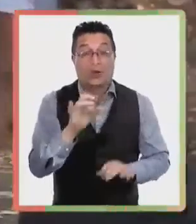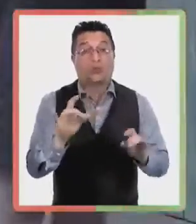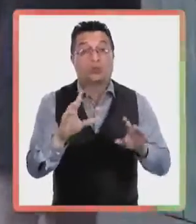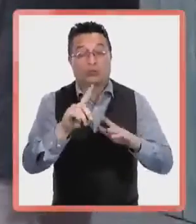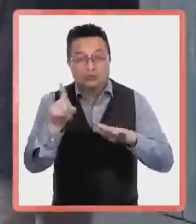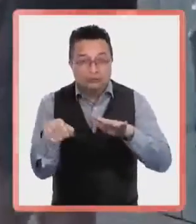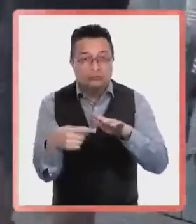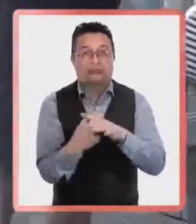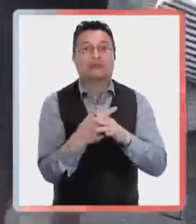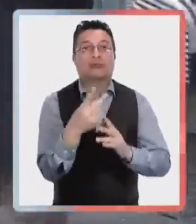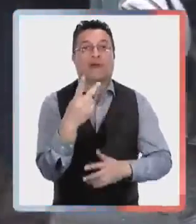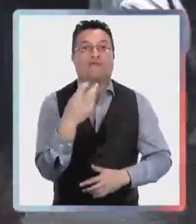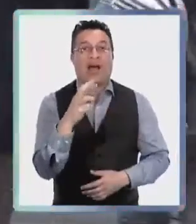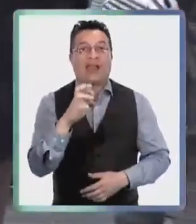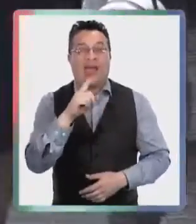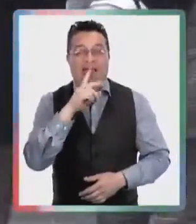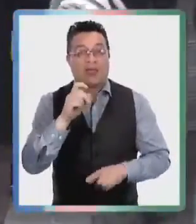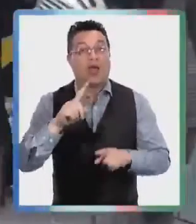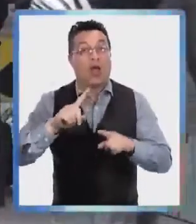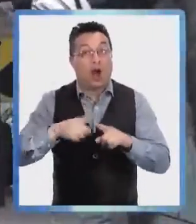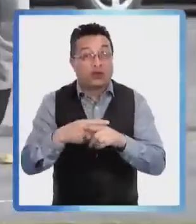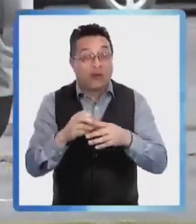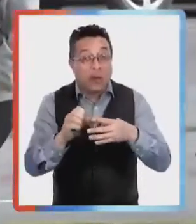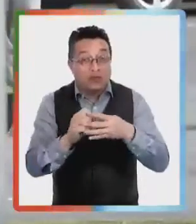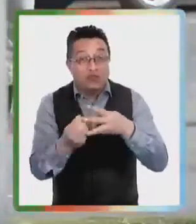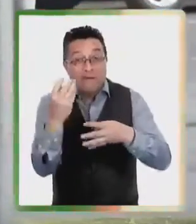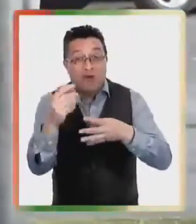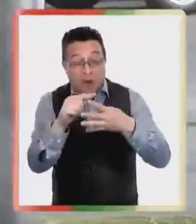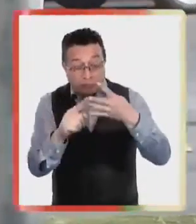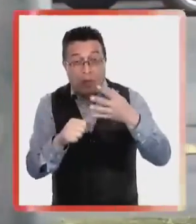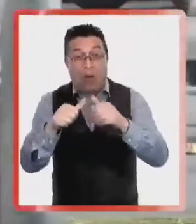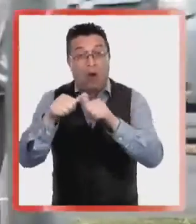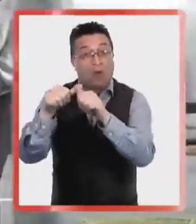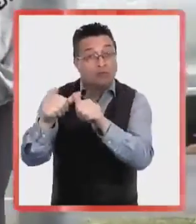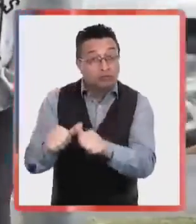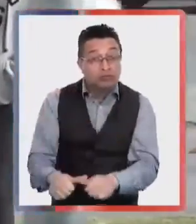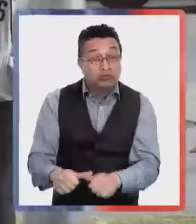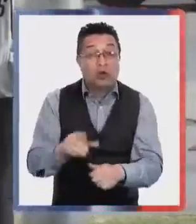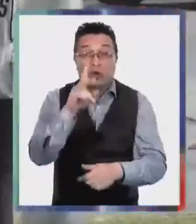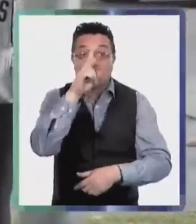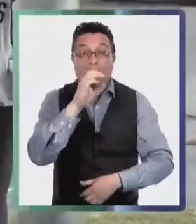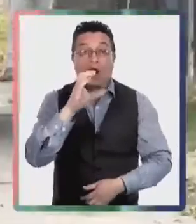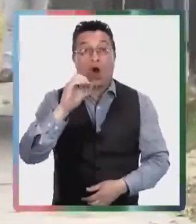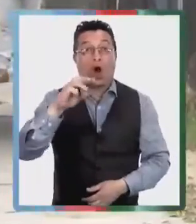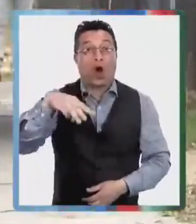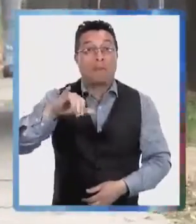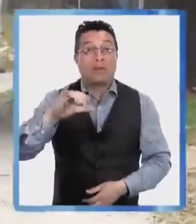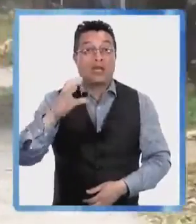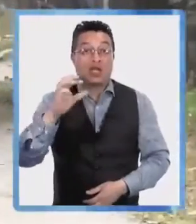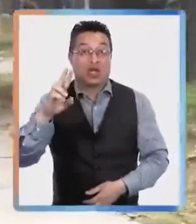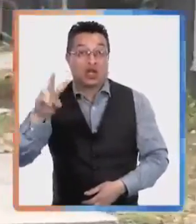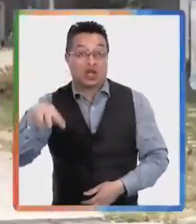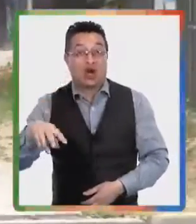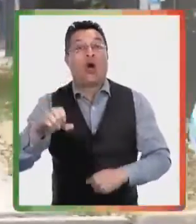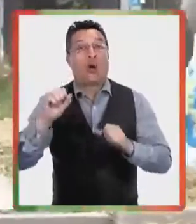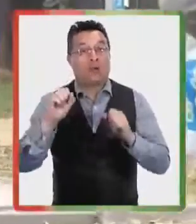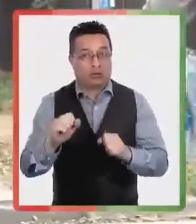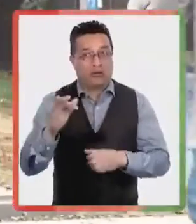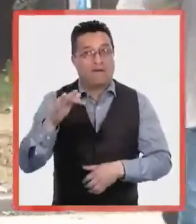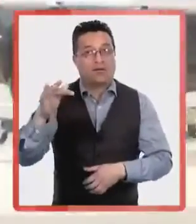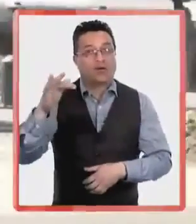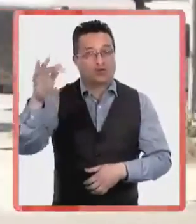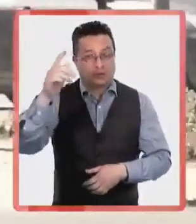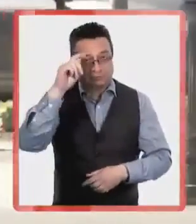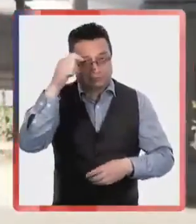surgen nuevas variantes dominantes del SARS-CoV-2 que perduren en el tiempo, como Omicron, se podrían crear en el